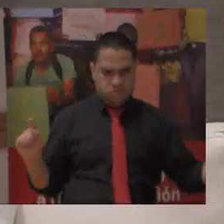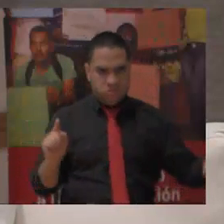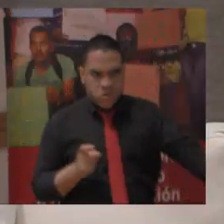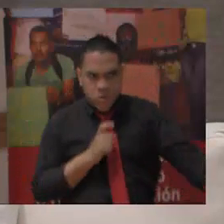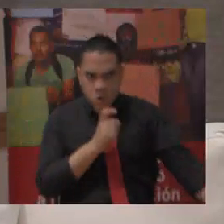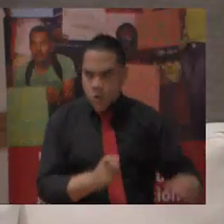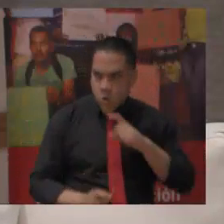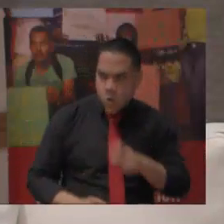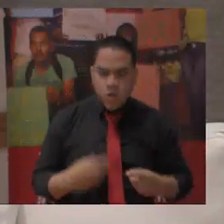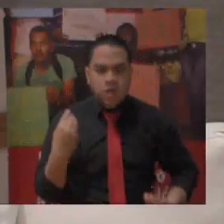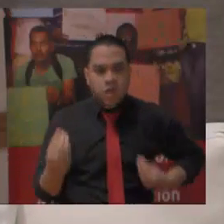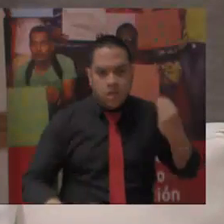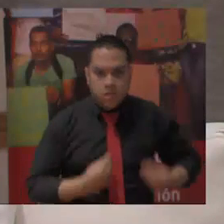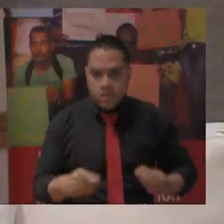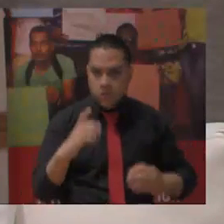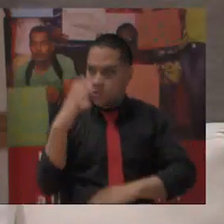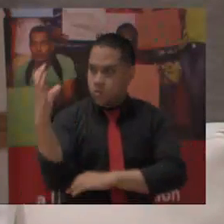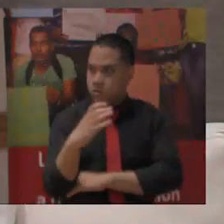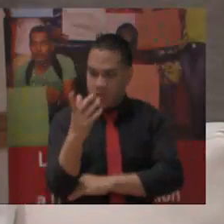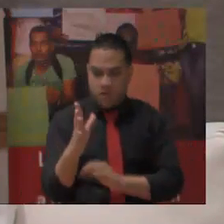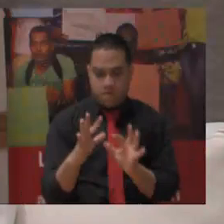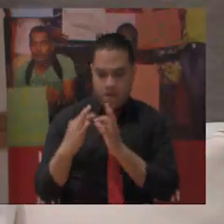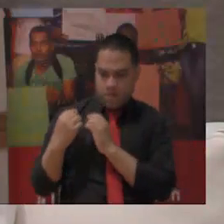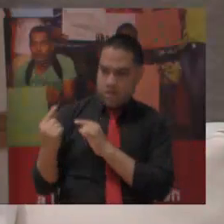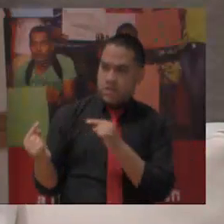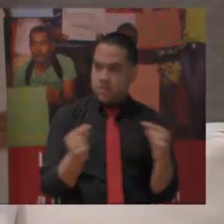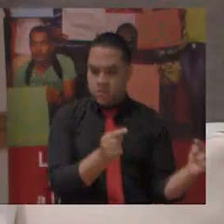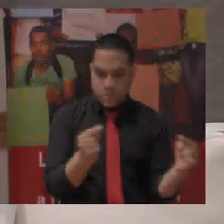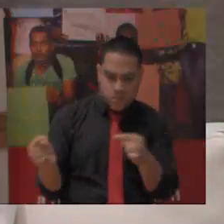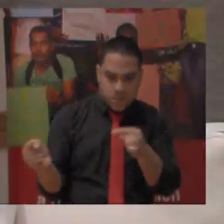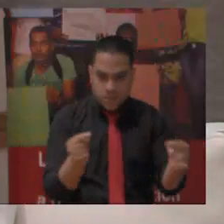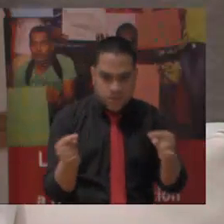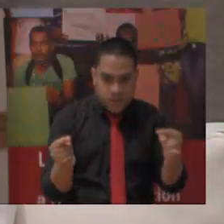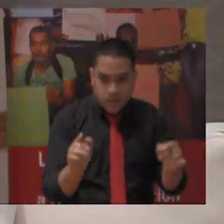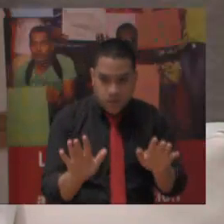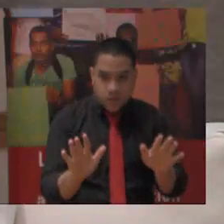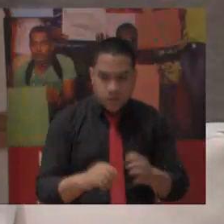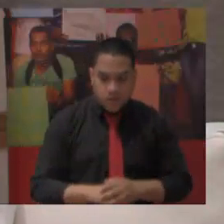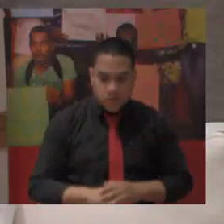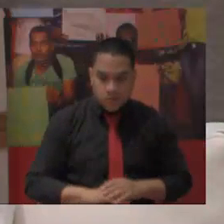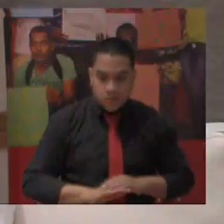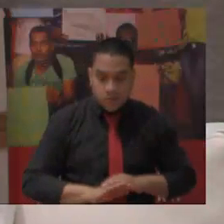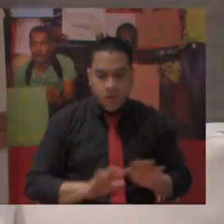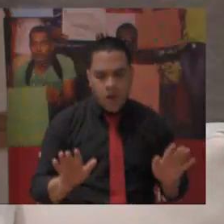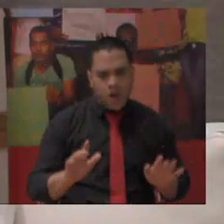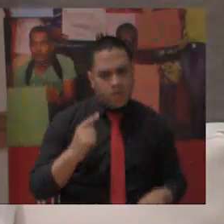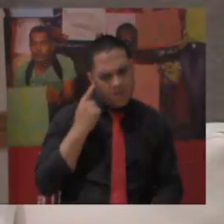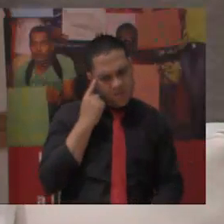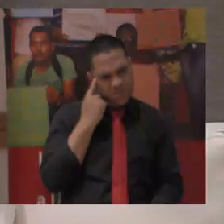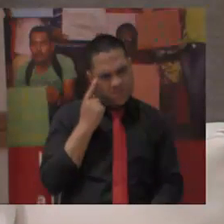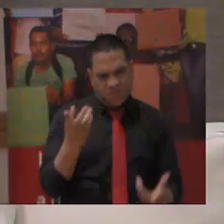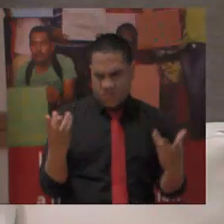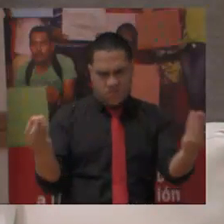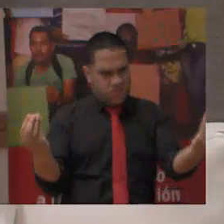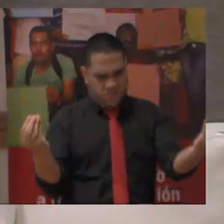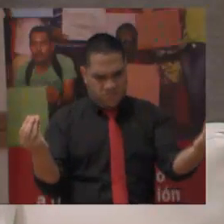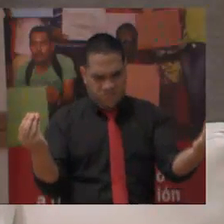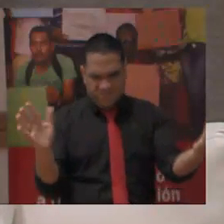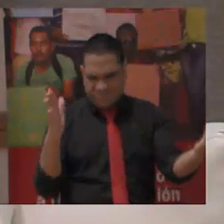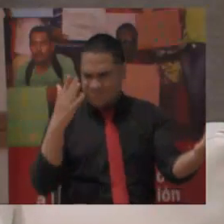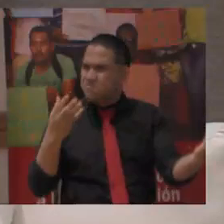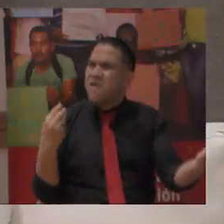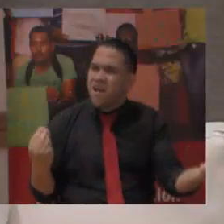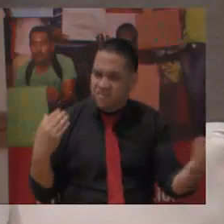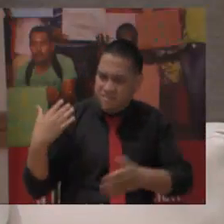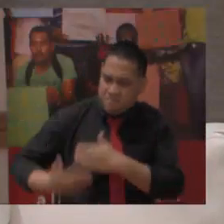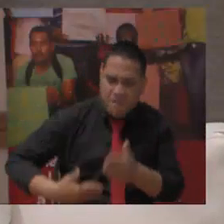país y las familias se pelean. Hasta el punto de que terminamos por encontrar más razonable y llevadero suspender el